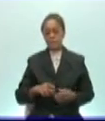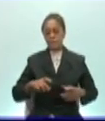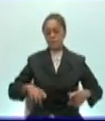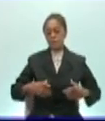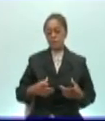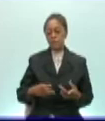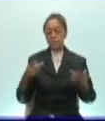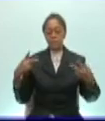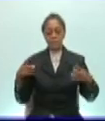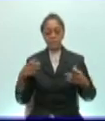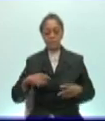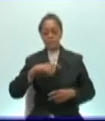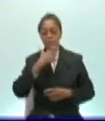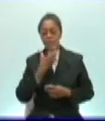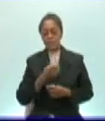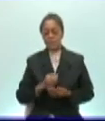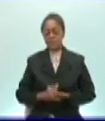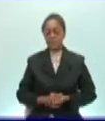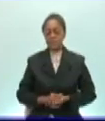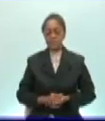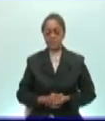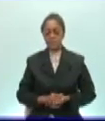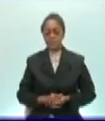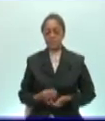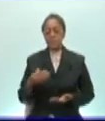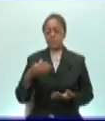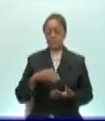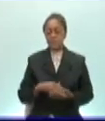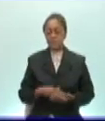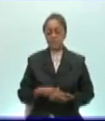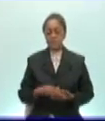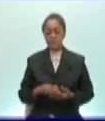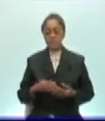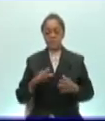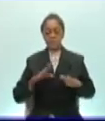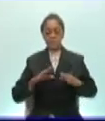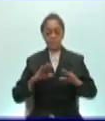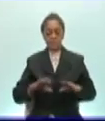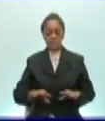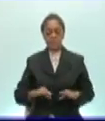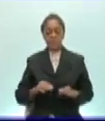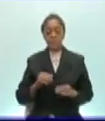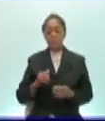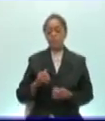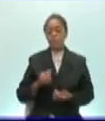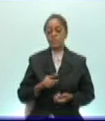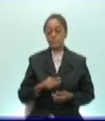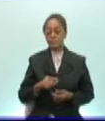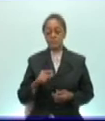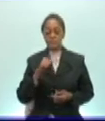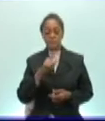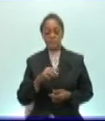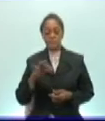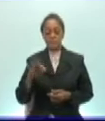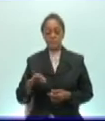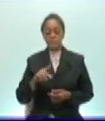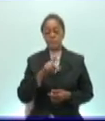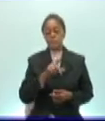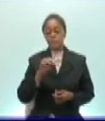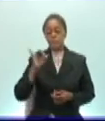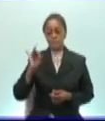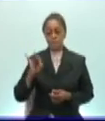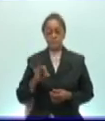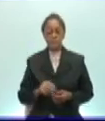política de la fruta madura. Llegó la tregua fecunda, ahí la tenemos. Recuerden el periodo de 1878